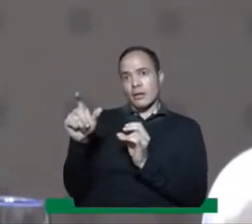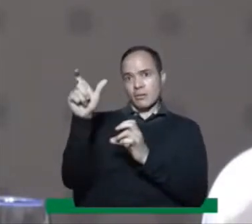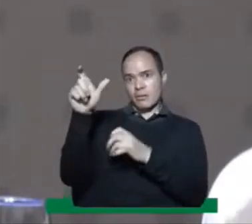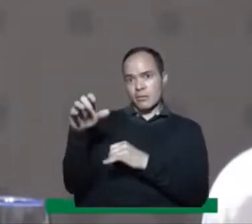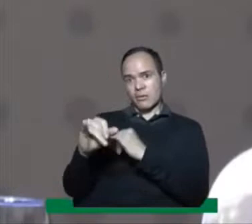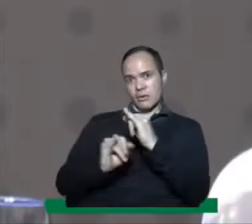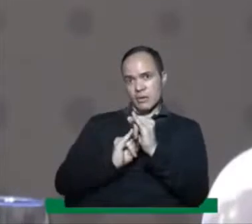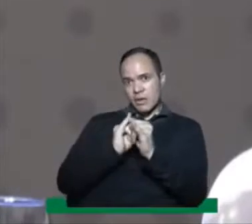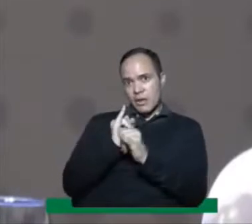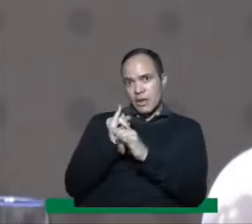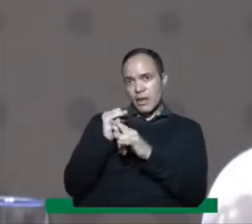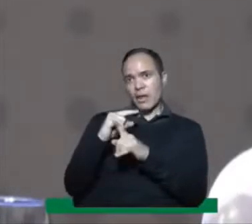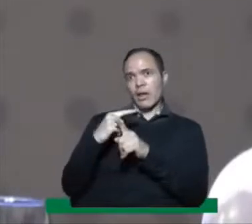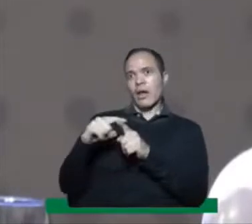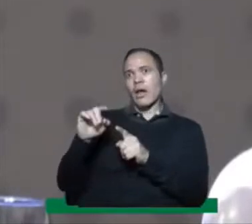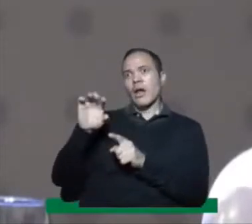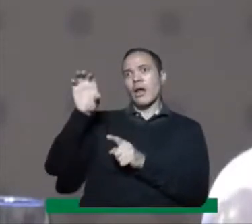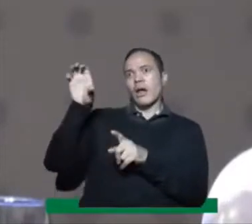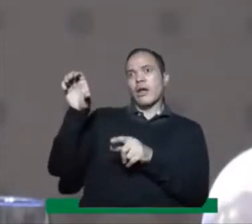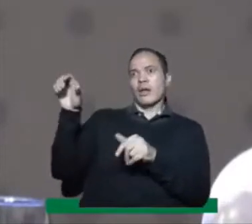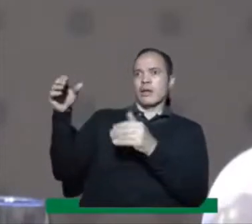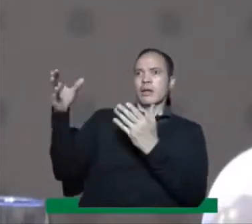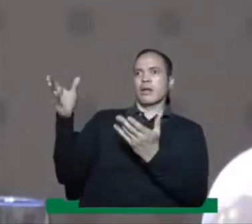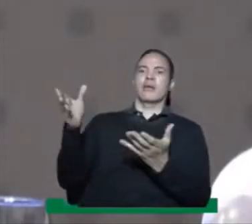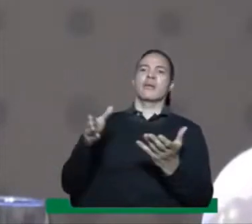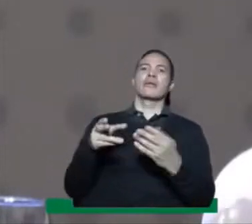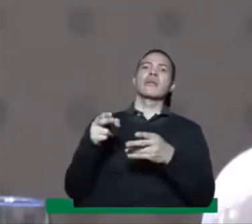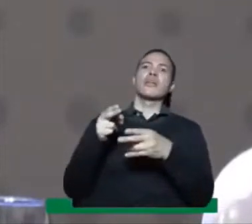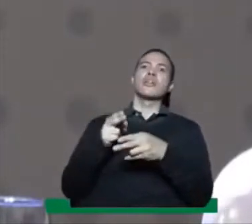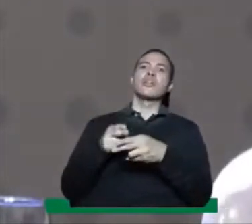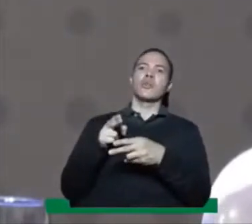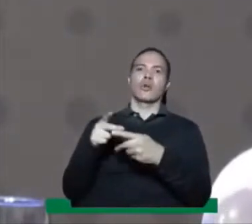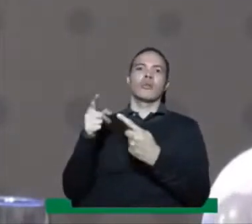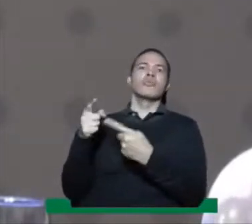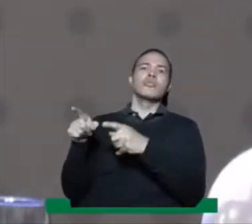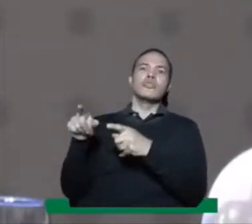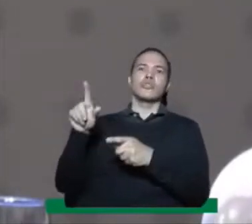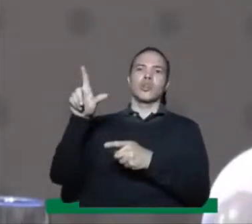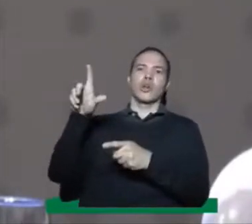los maria bienvenida qué rico tenerte acá